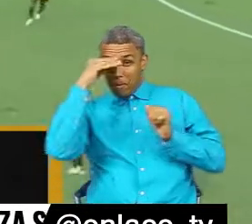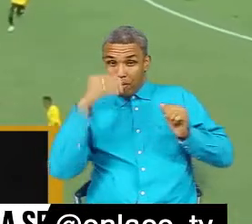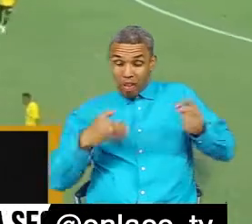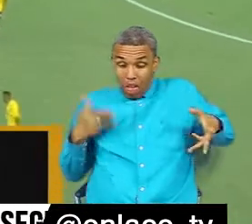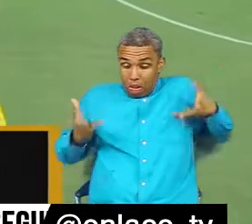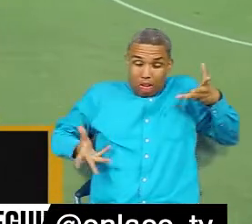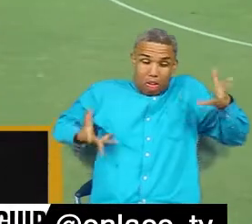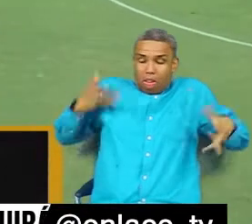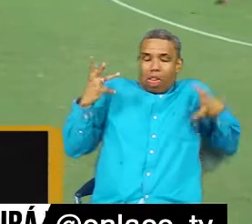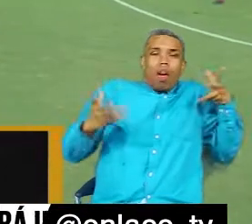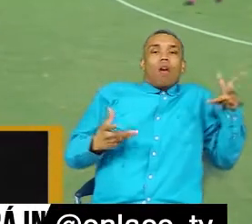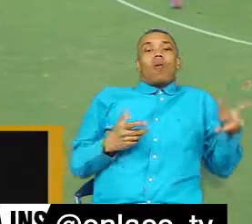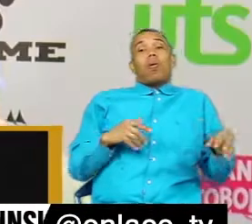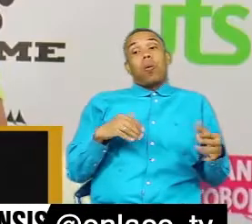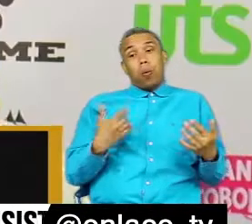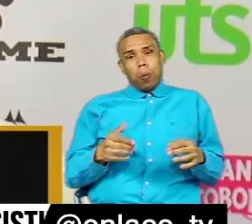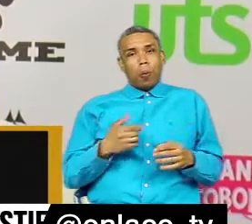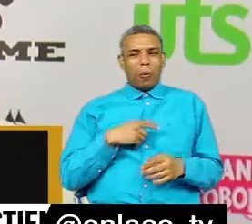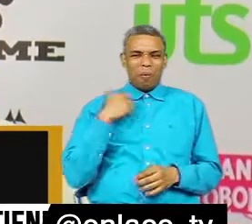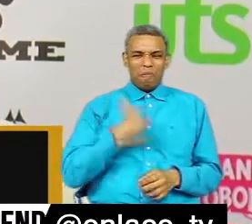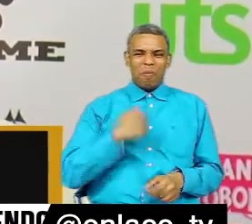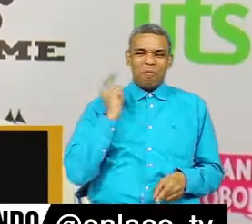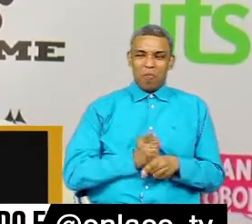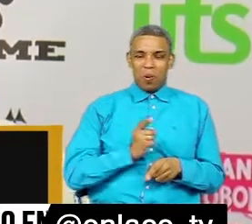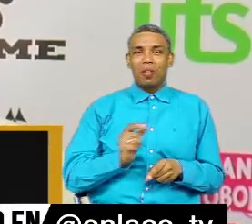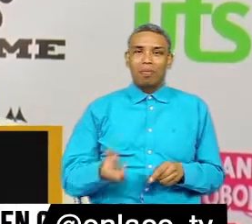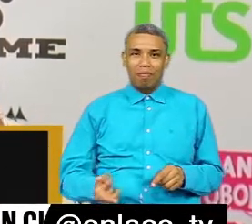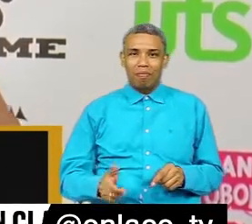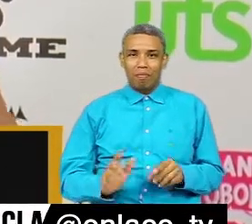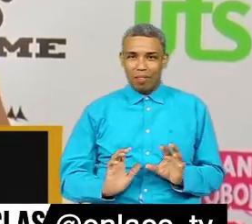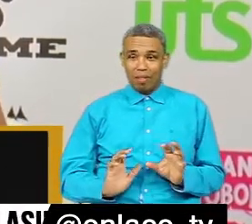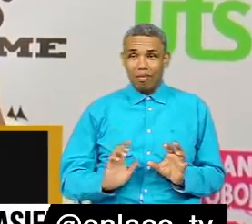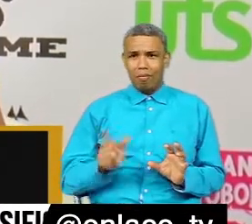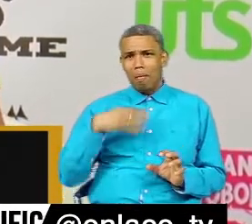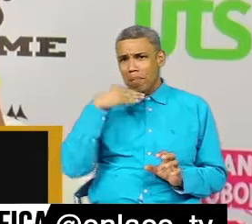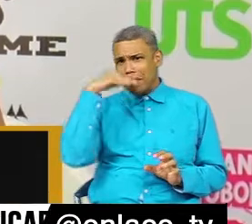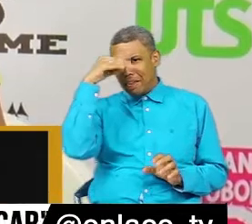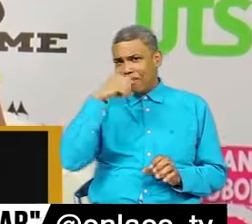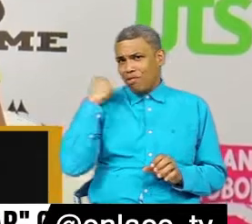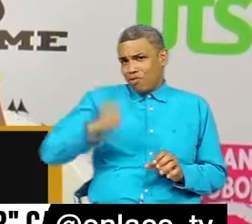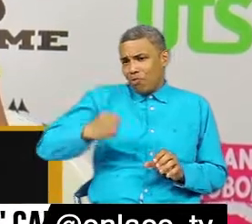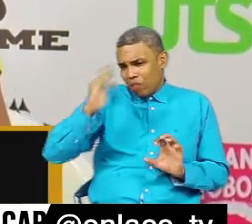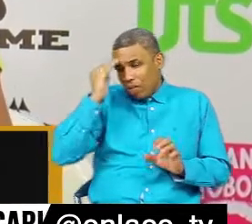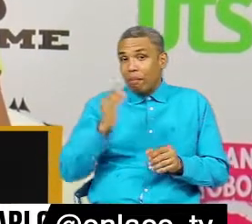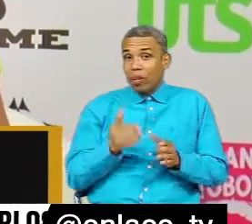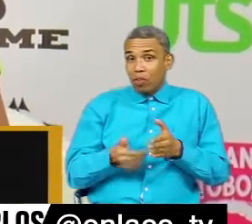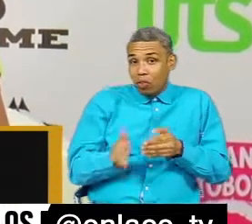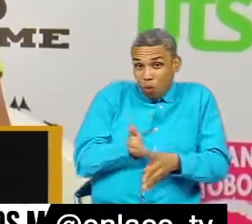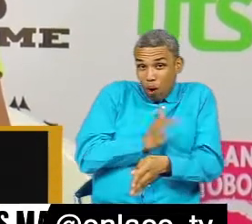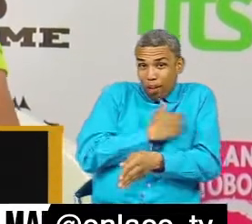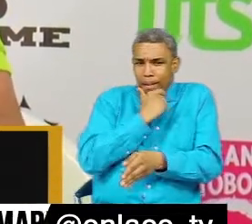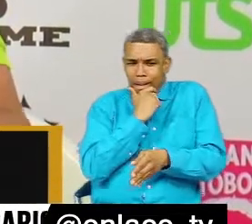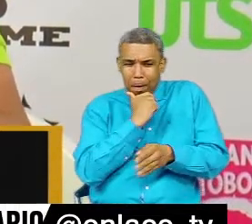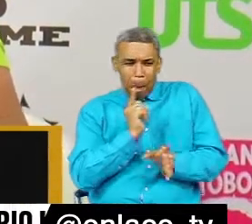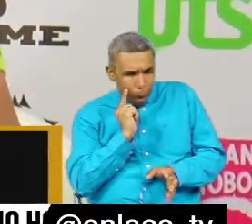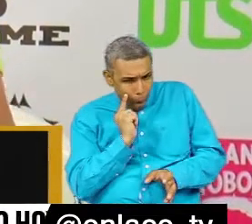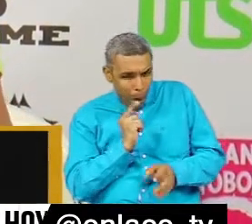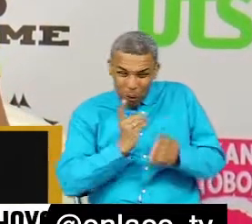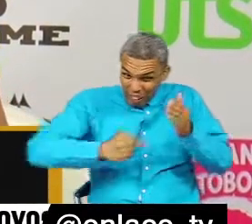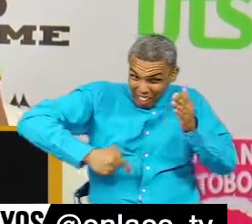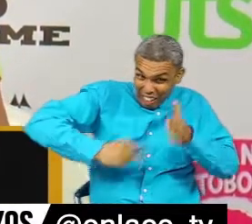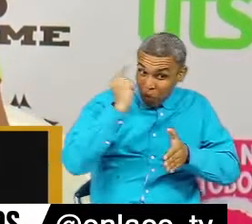Los incomodamos mucho, esa era la idea, y no dejarlos jugar mucho porque ellos juegan muy bien, es un equipo que juega muy bien. Entonces, todas